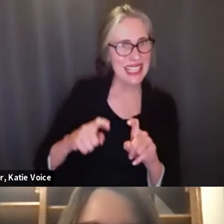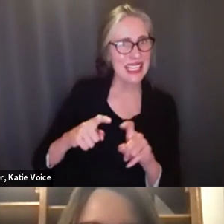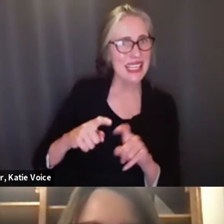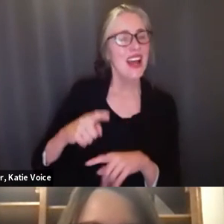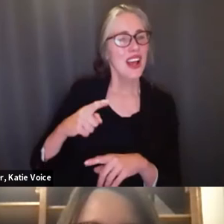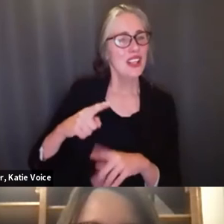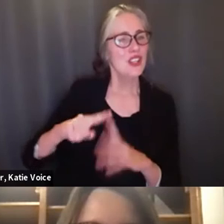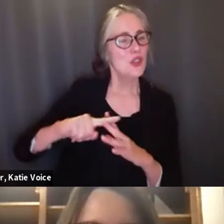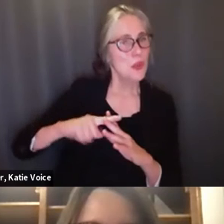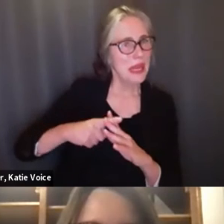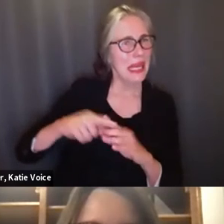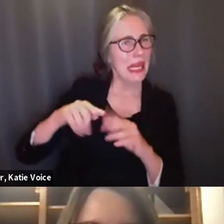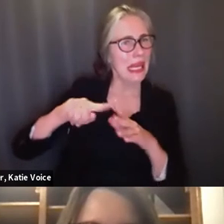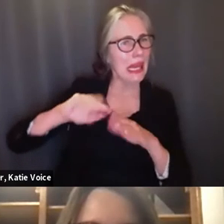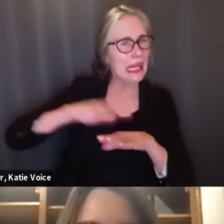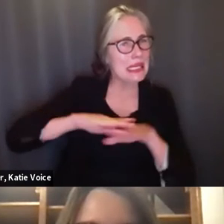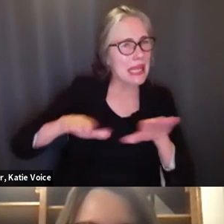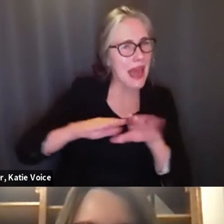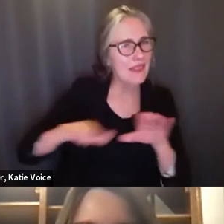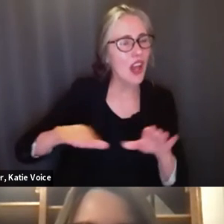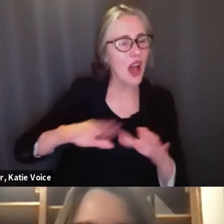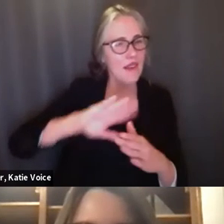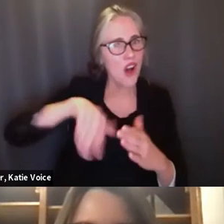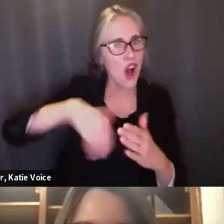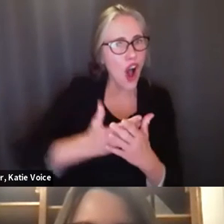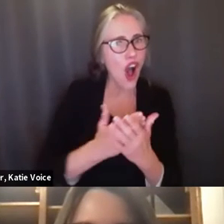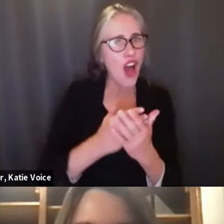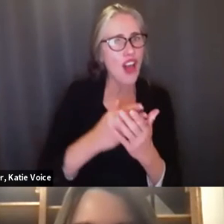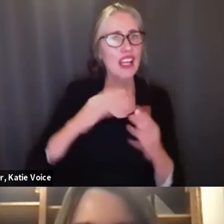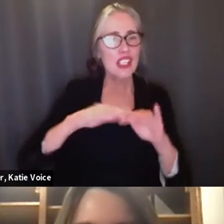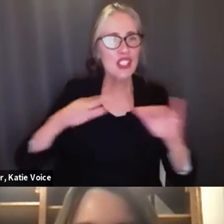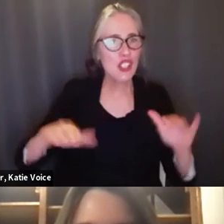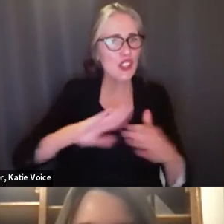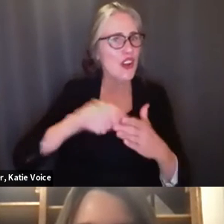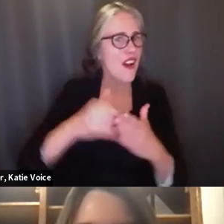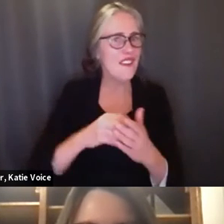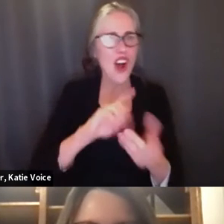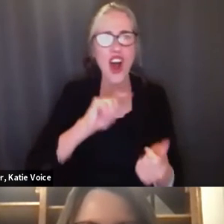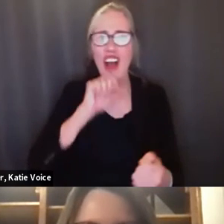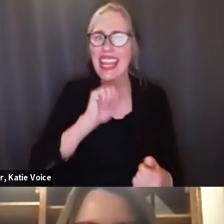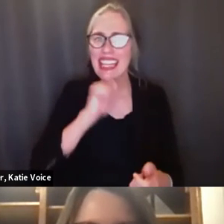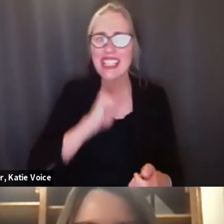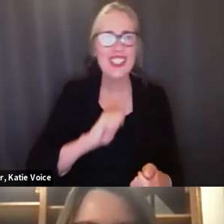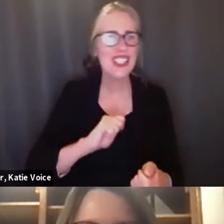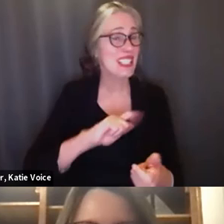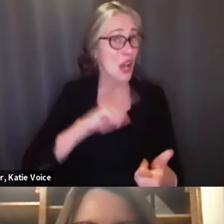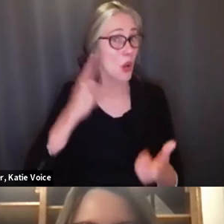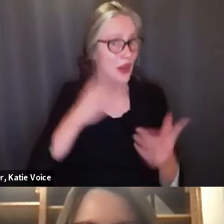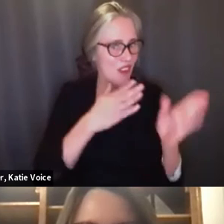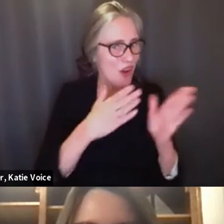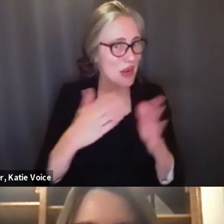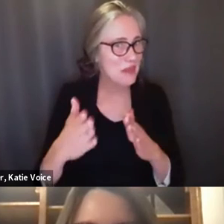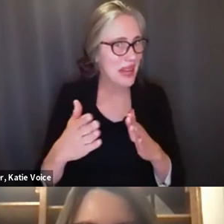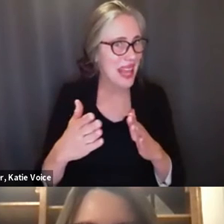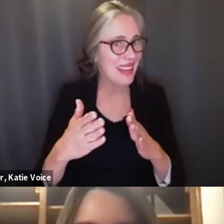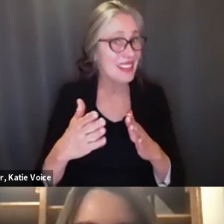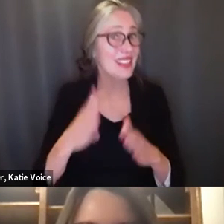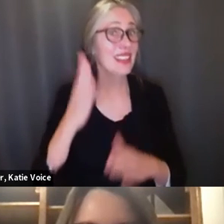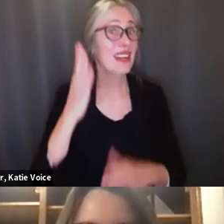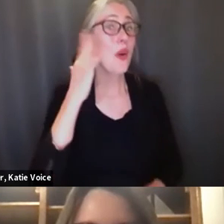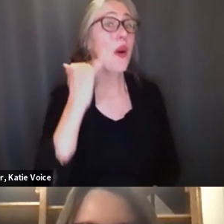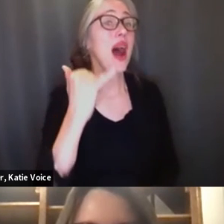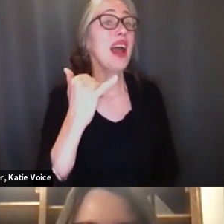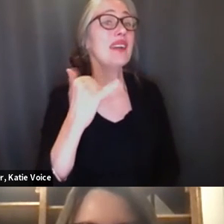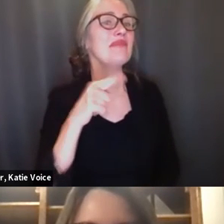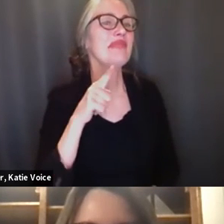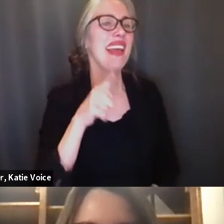con propósito para los estudiantes de todas las edades. Y esta conversación nos ha cambiado mucho. Brian, la siguiente diapositiva.